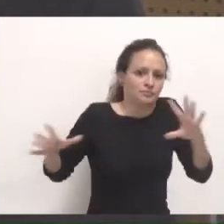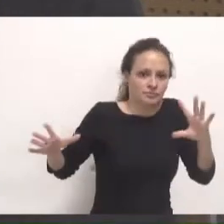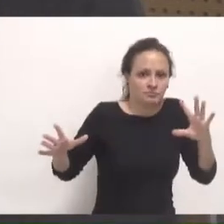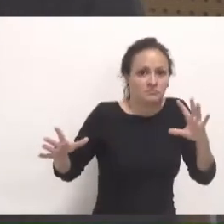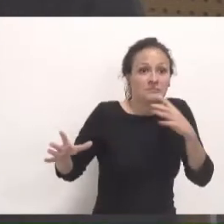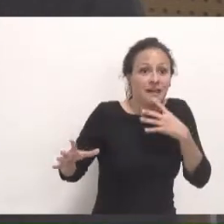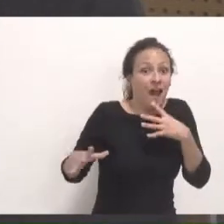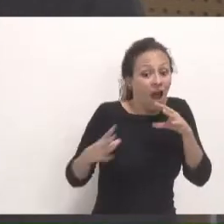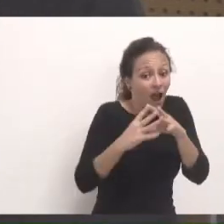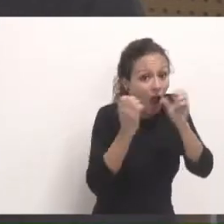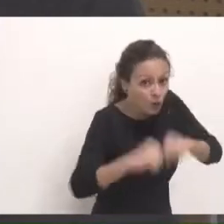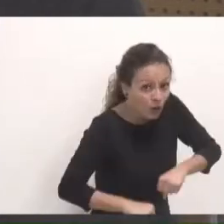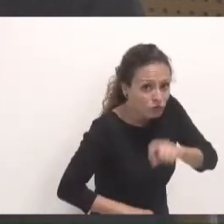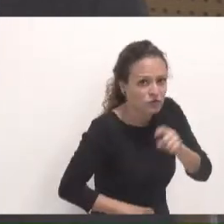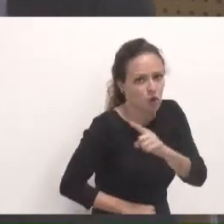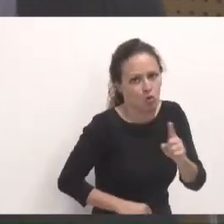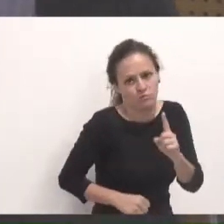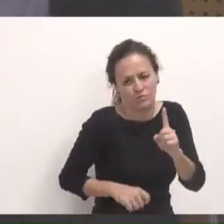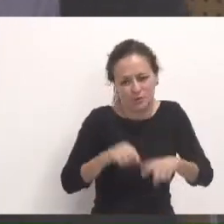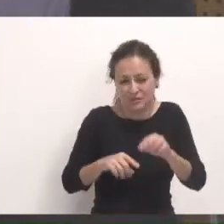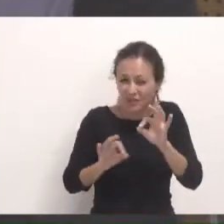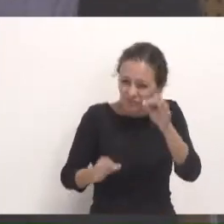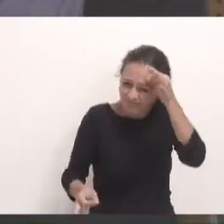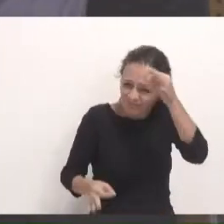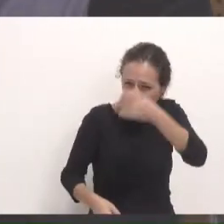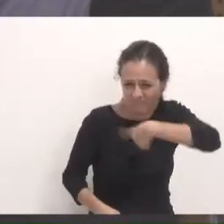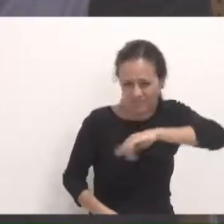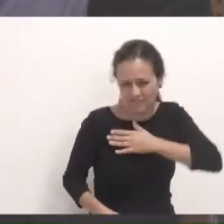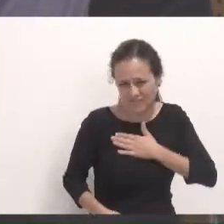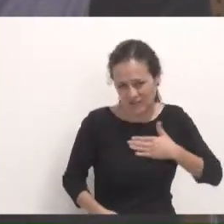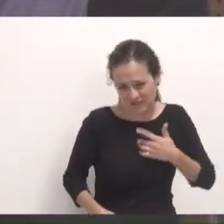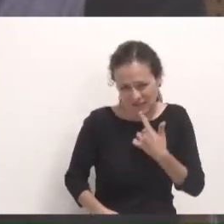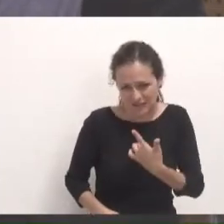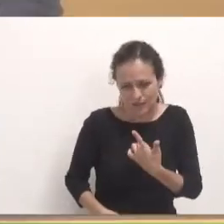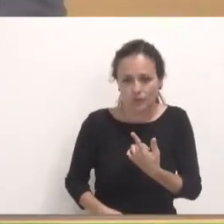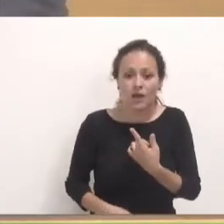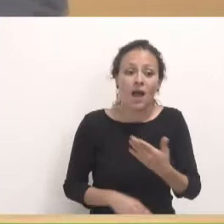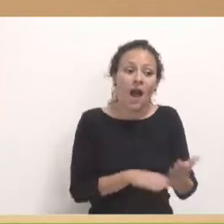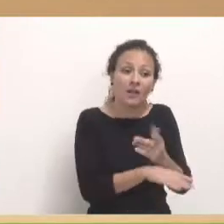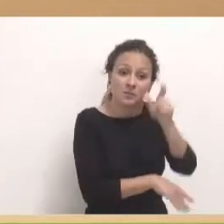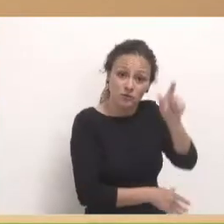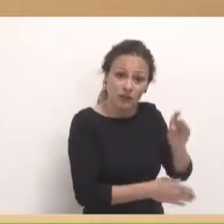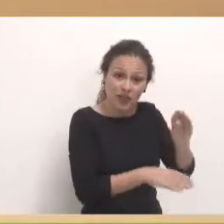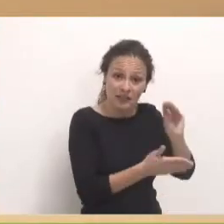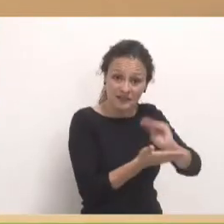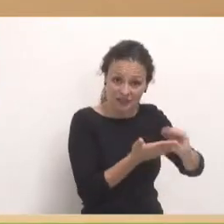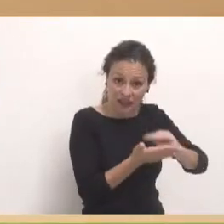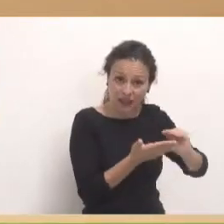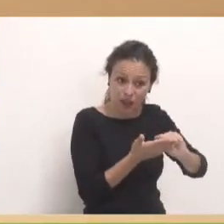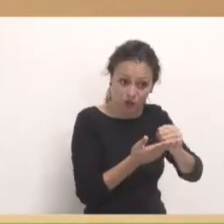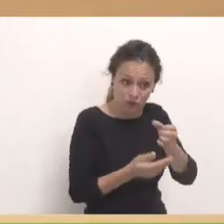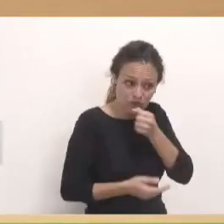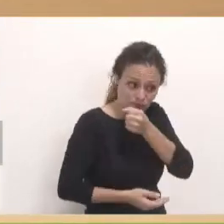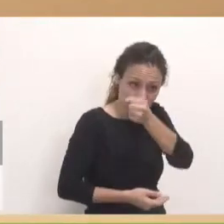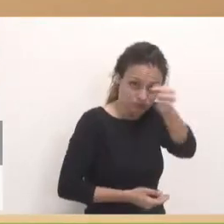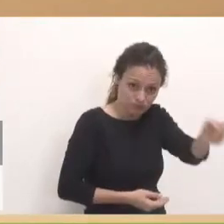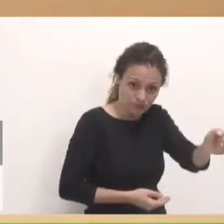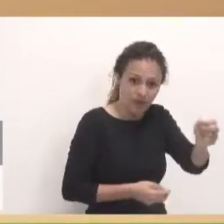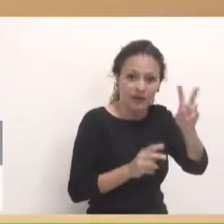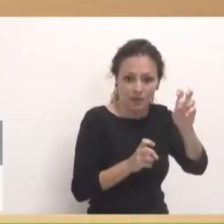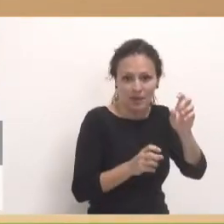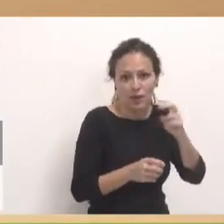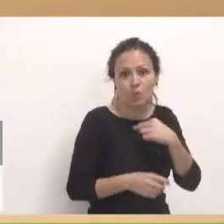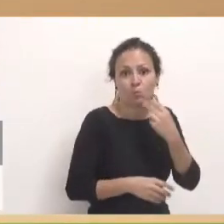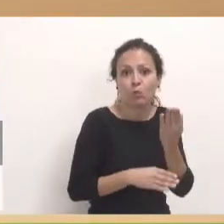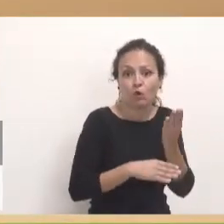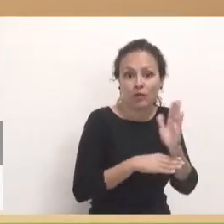que no. Es la precisión y la observación que queríamos hacer. Bueno, antes de darle la palabra al secretario para atender la petición del portavoz del Grupo